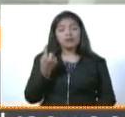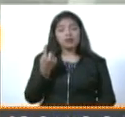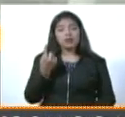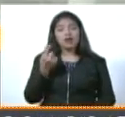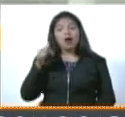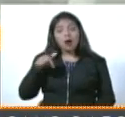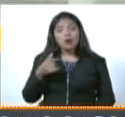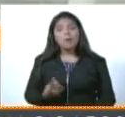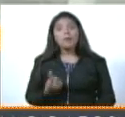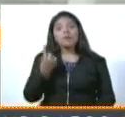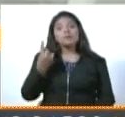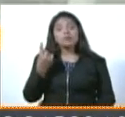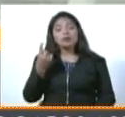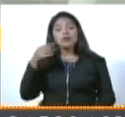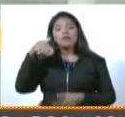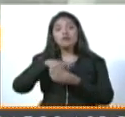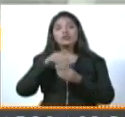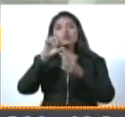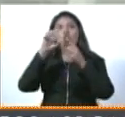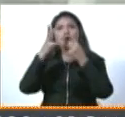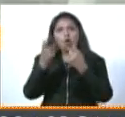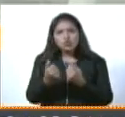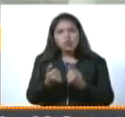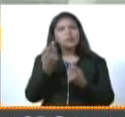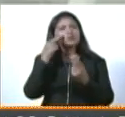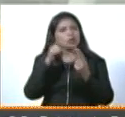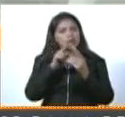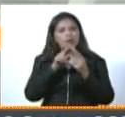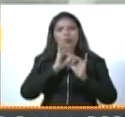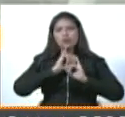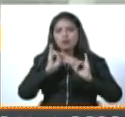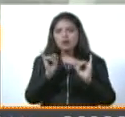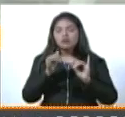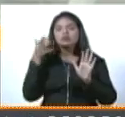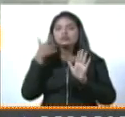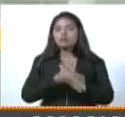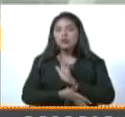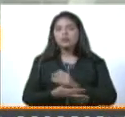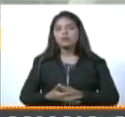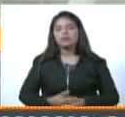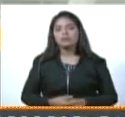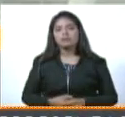estamos votando con números para que se familiaricen con lo que son